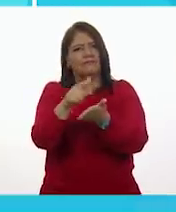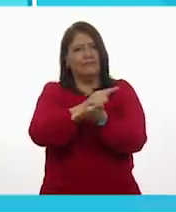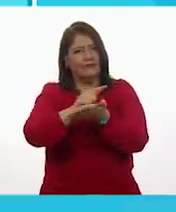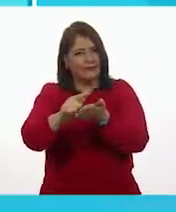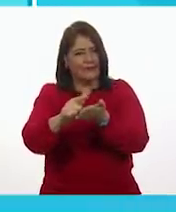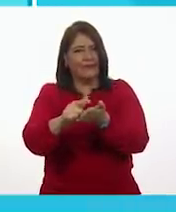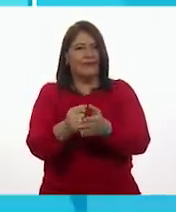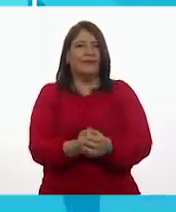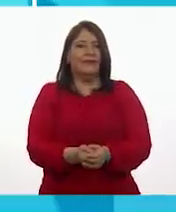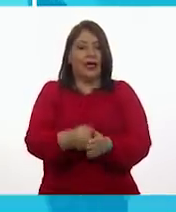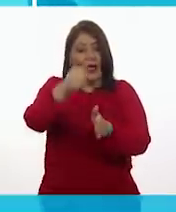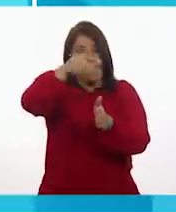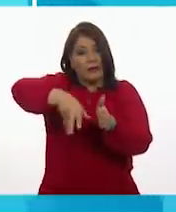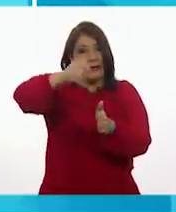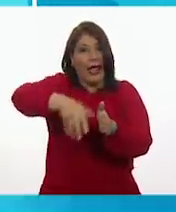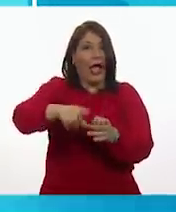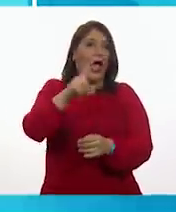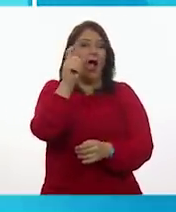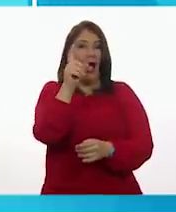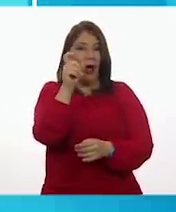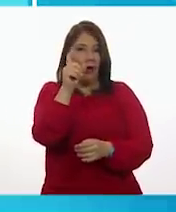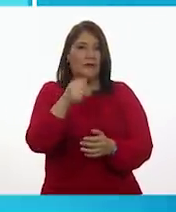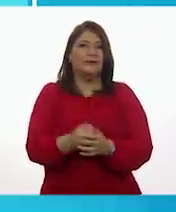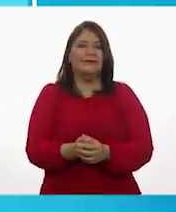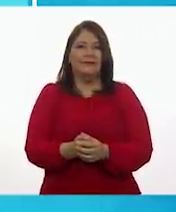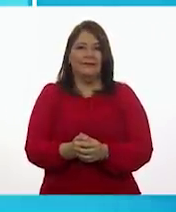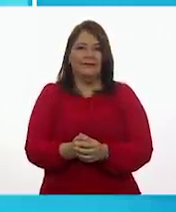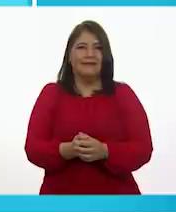uñas. Enjuaga tus manos con agua.